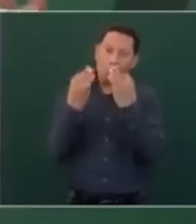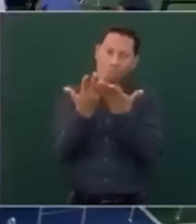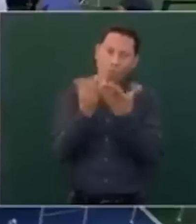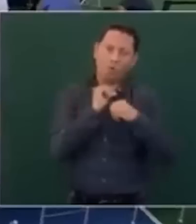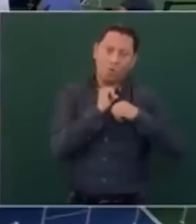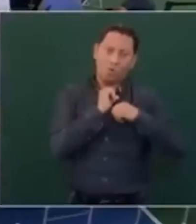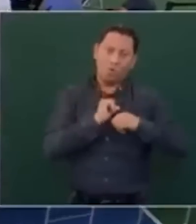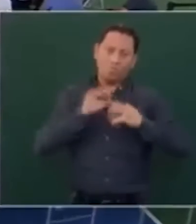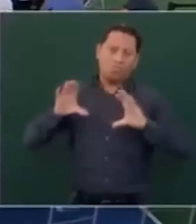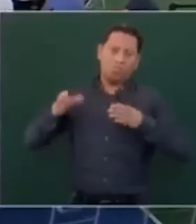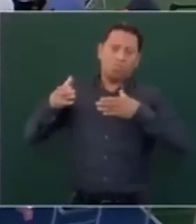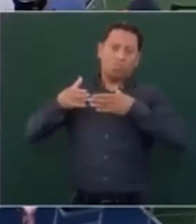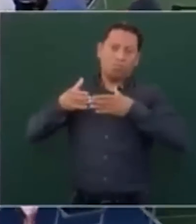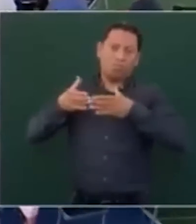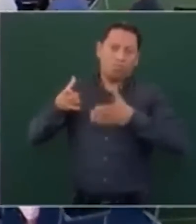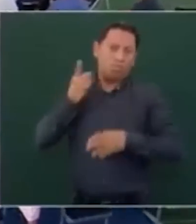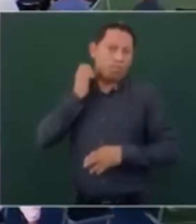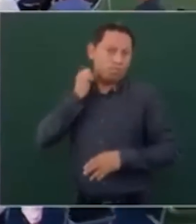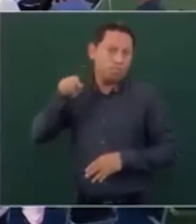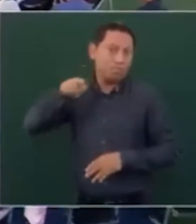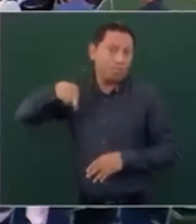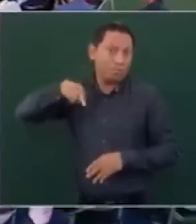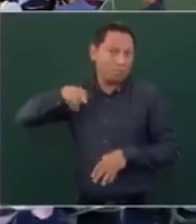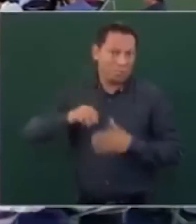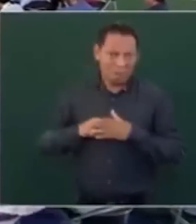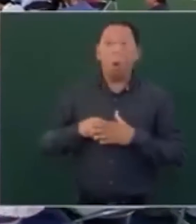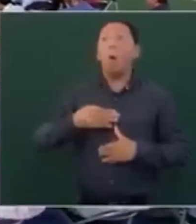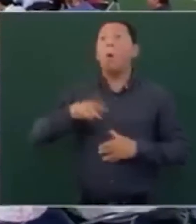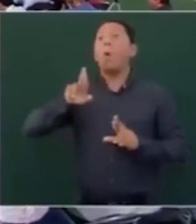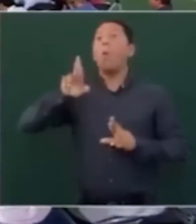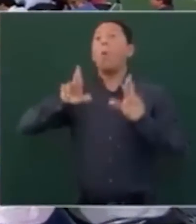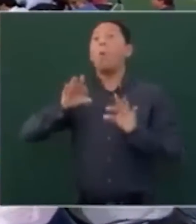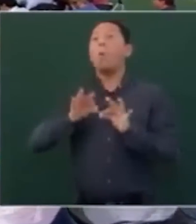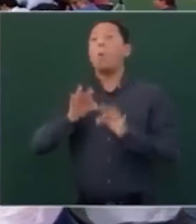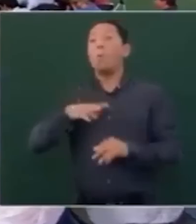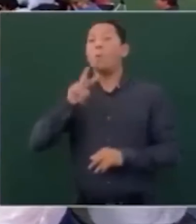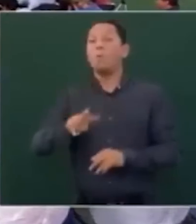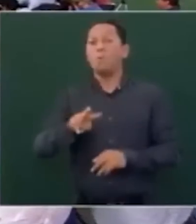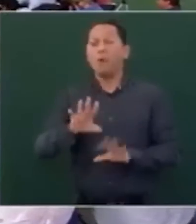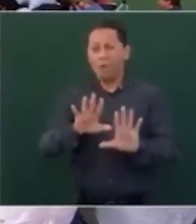para simular de que había democracia. Acuérdense